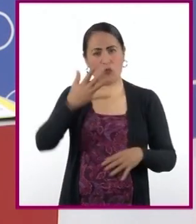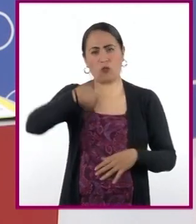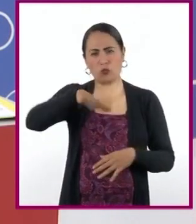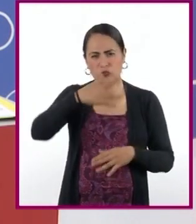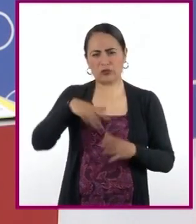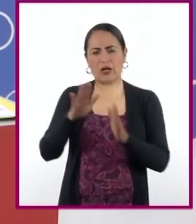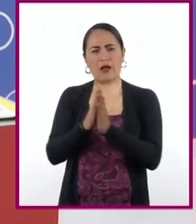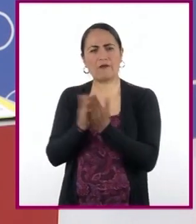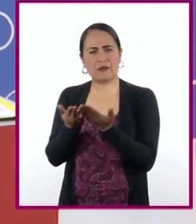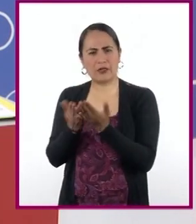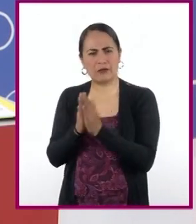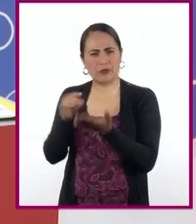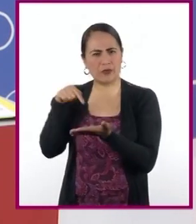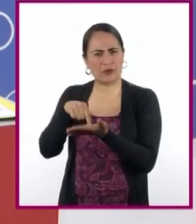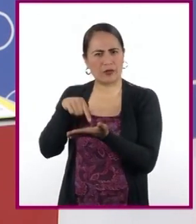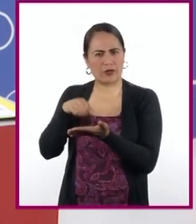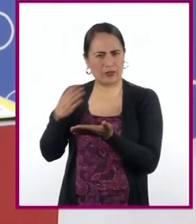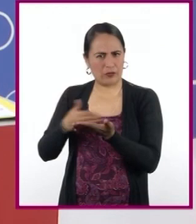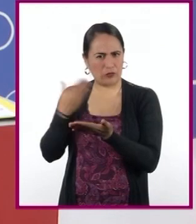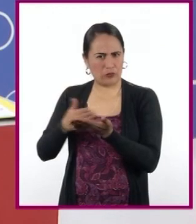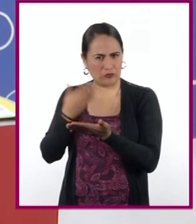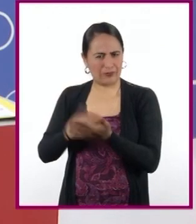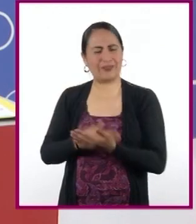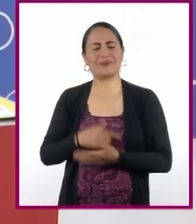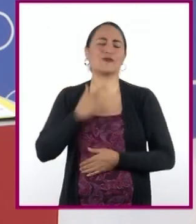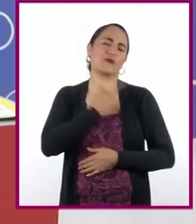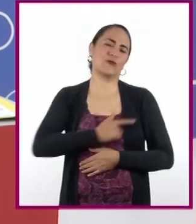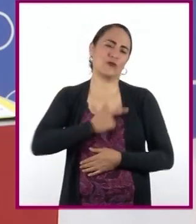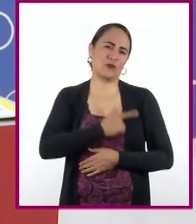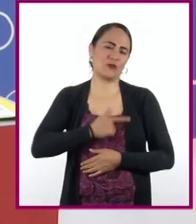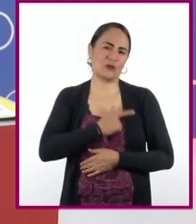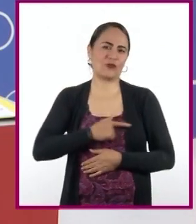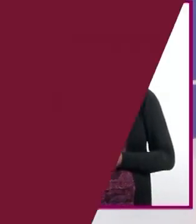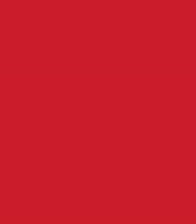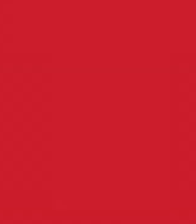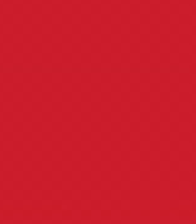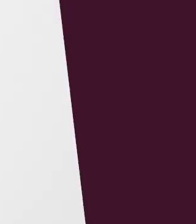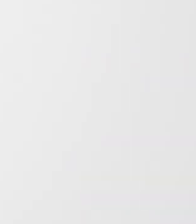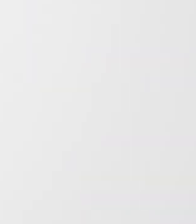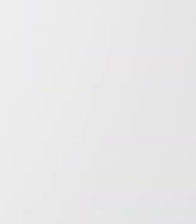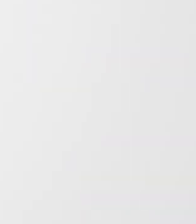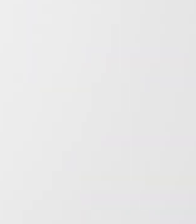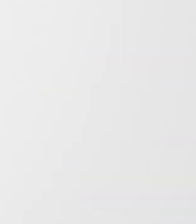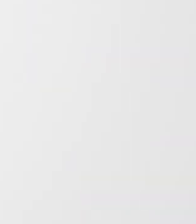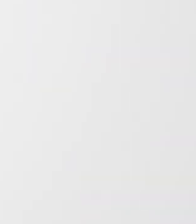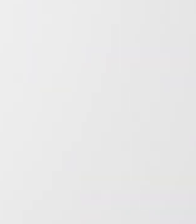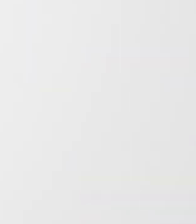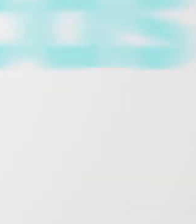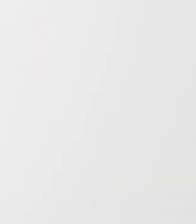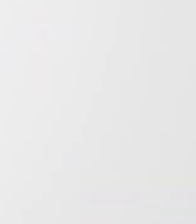en su libro de texto. Fue un gran placer estar con ustedes en esta sesión.